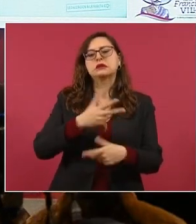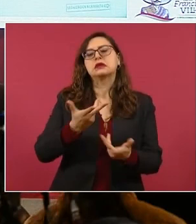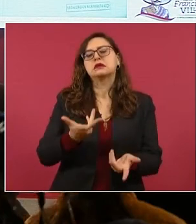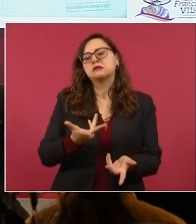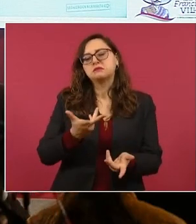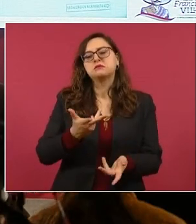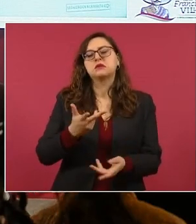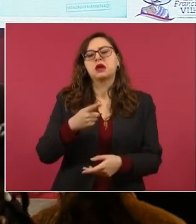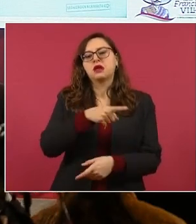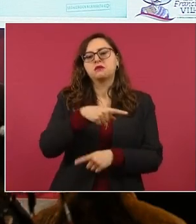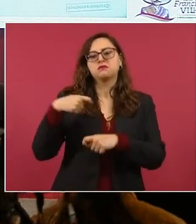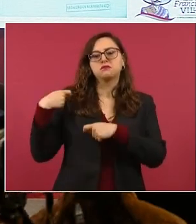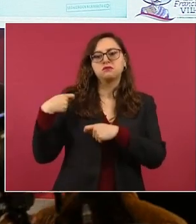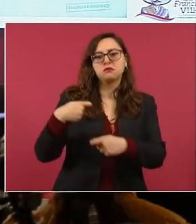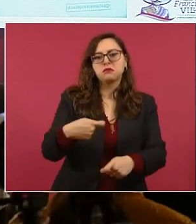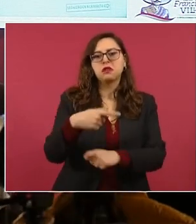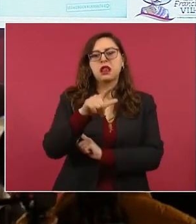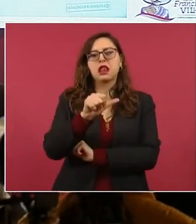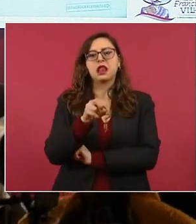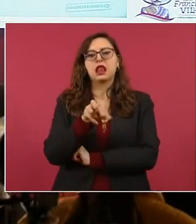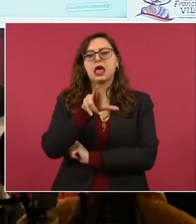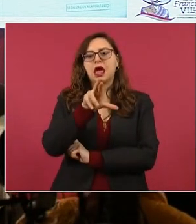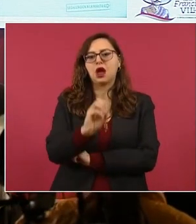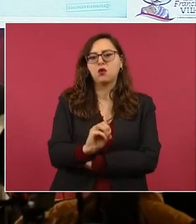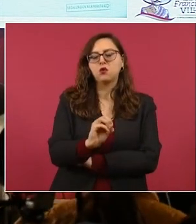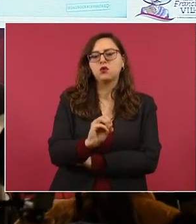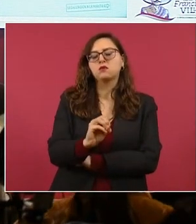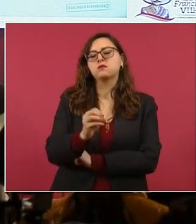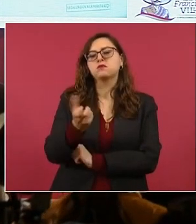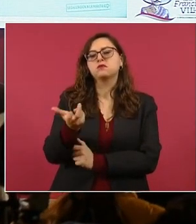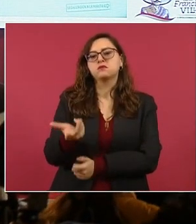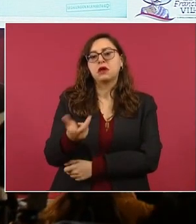él se llama Lauro Inostroza García.